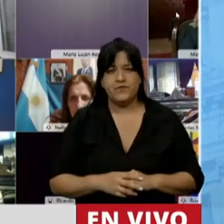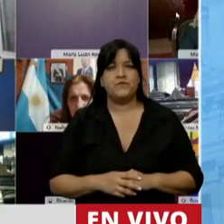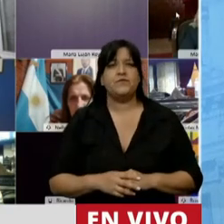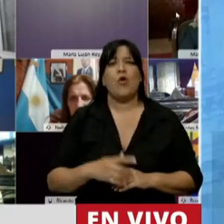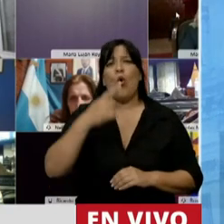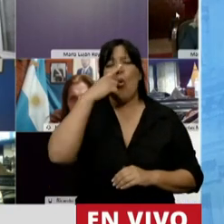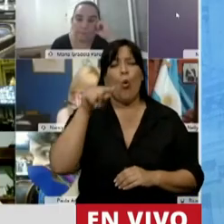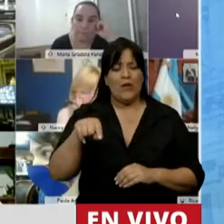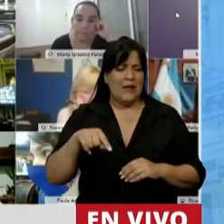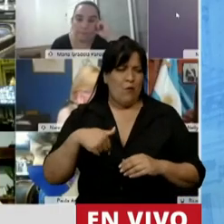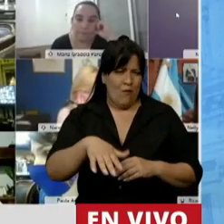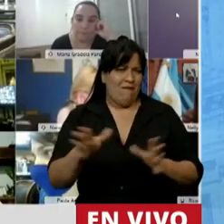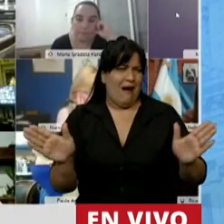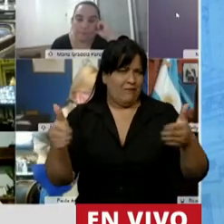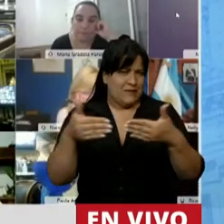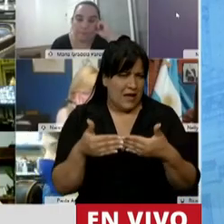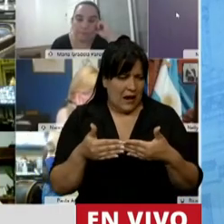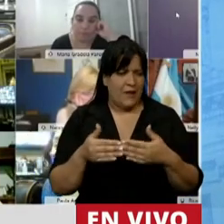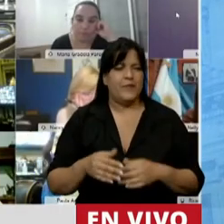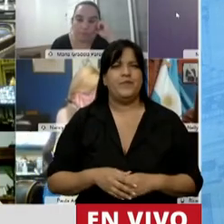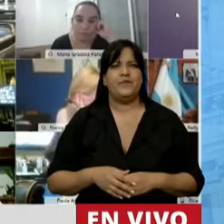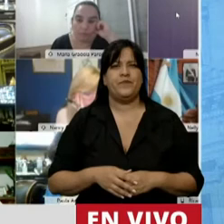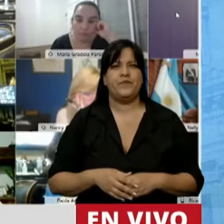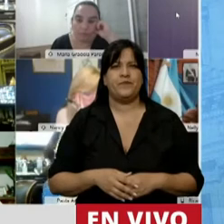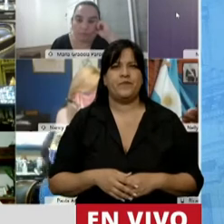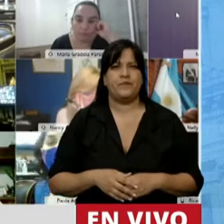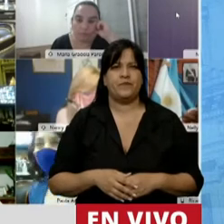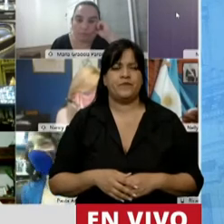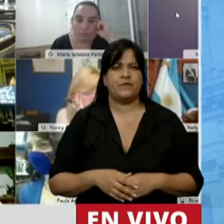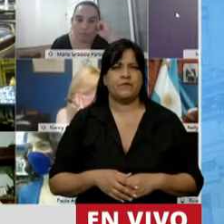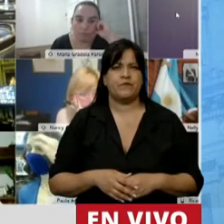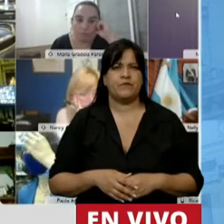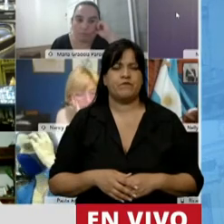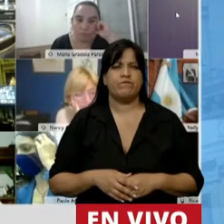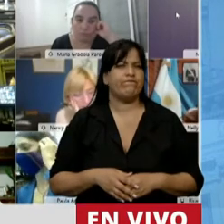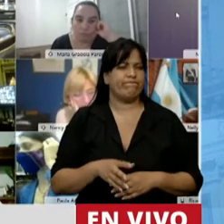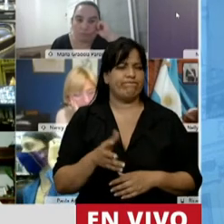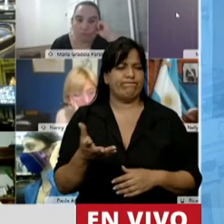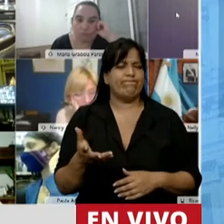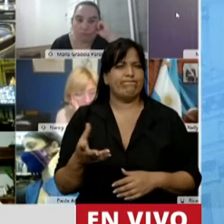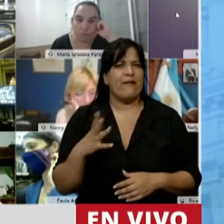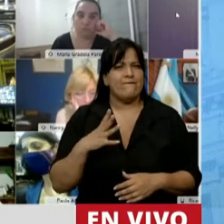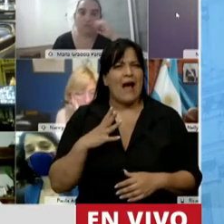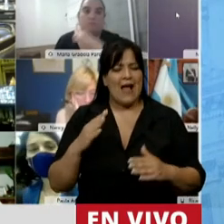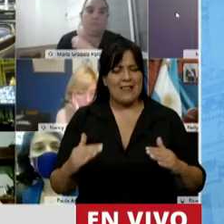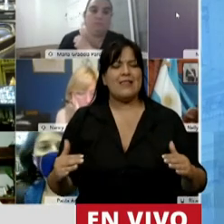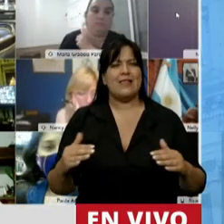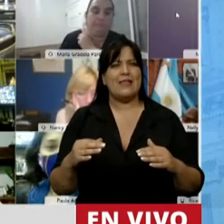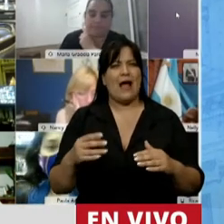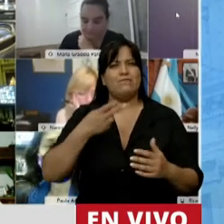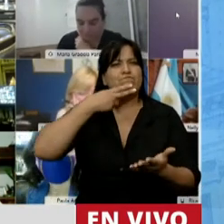Por último, y para ir cerrando, presidente, es evidente que hace falta equidad